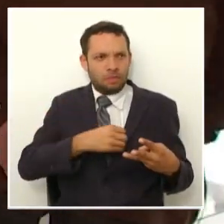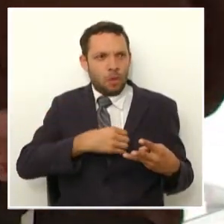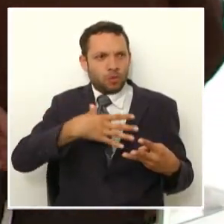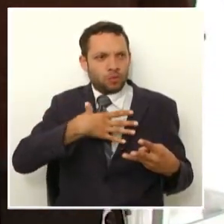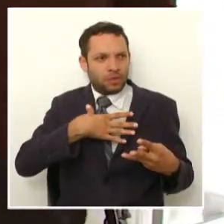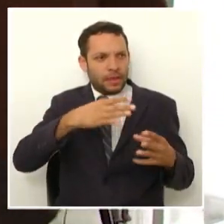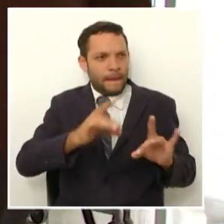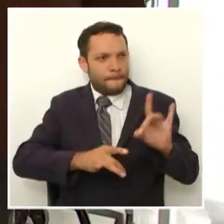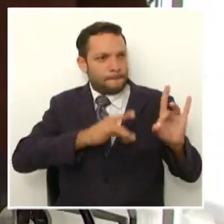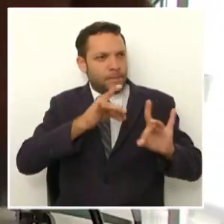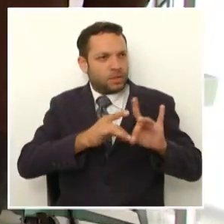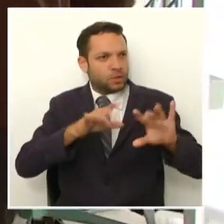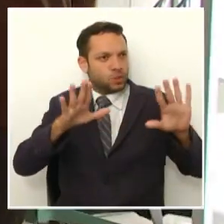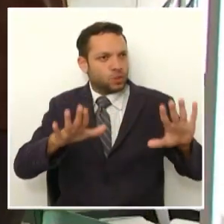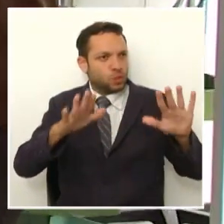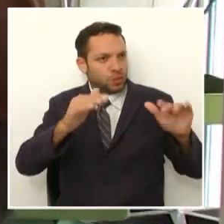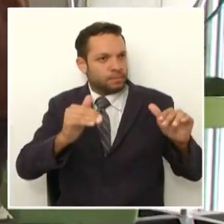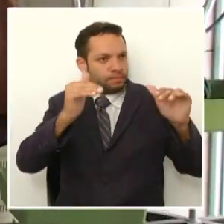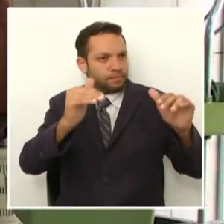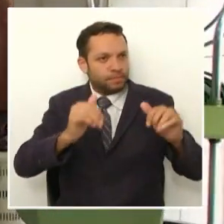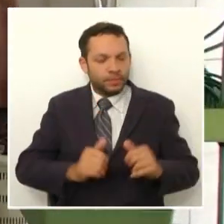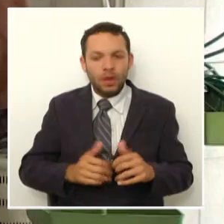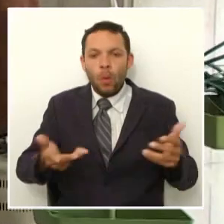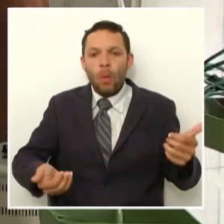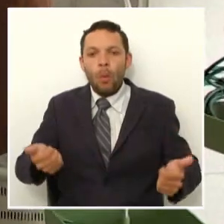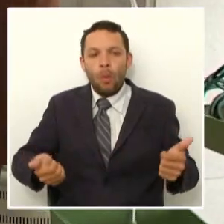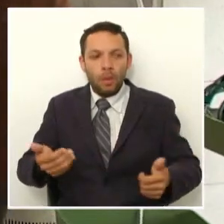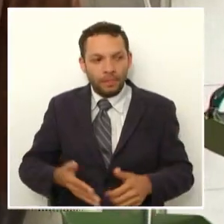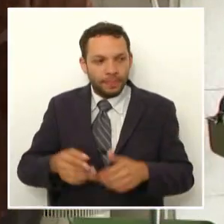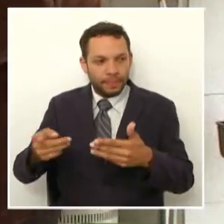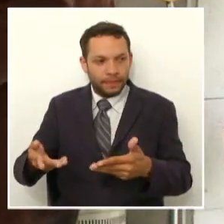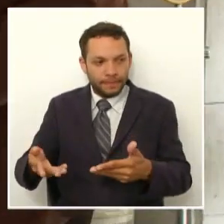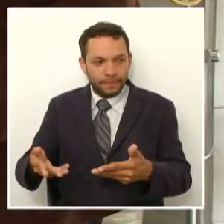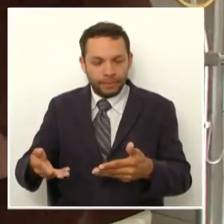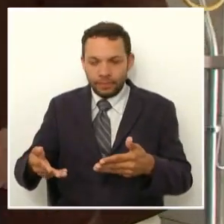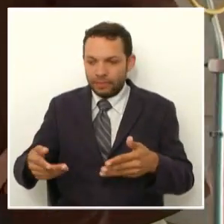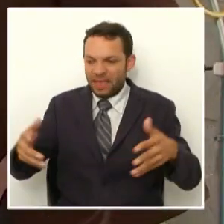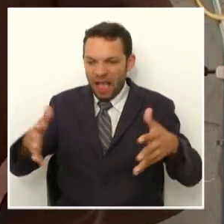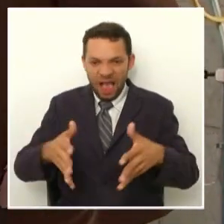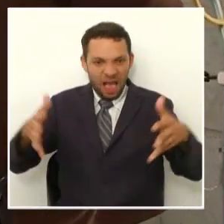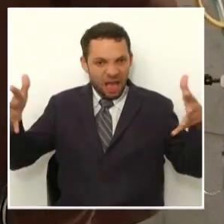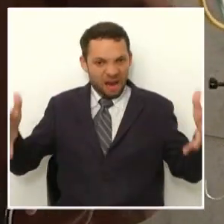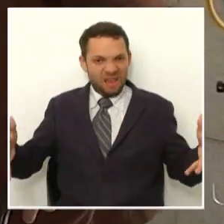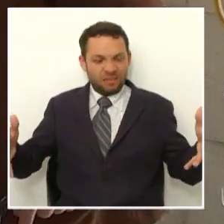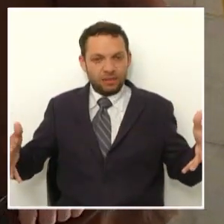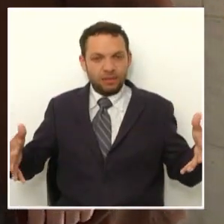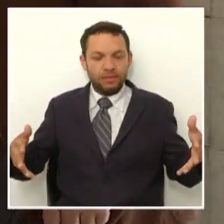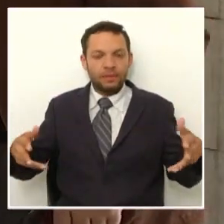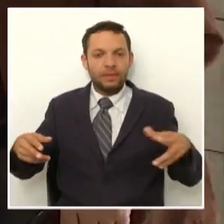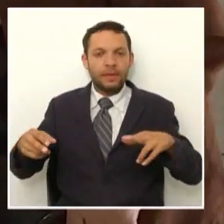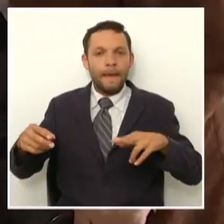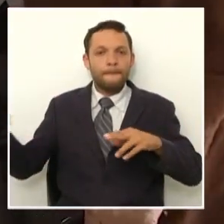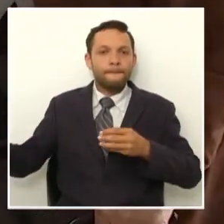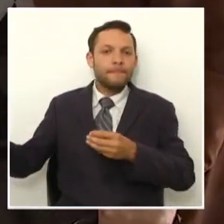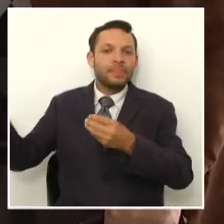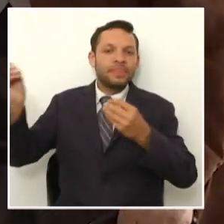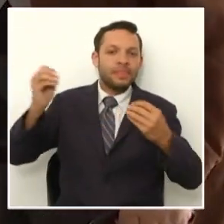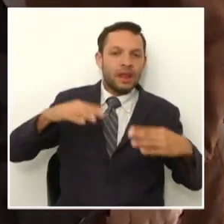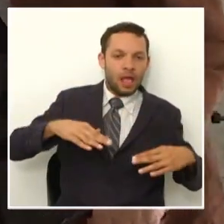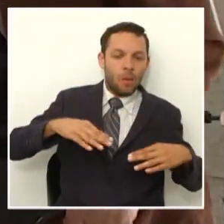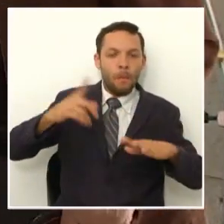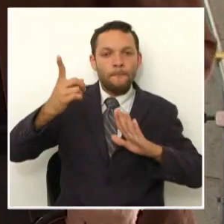punto de vista histórico. Este equipo, digamos, este equipo llegó también a Manizales en el año de